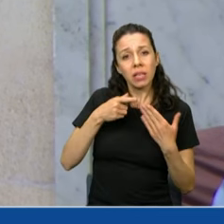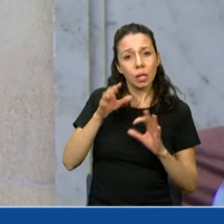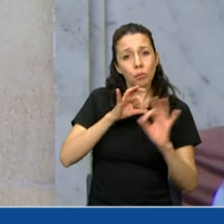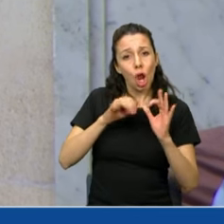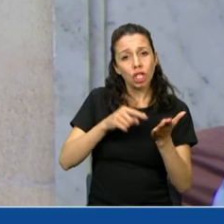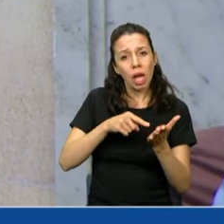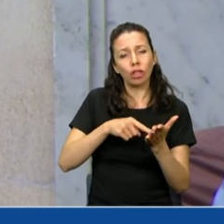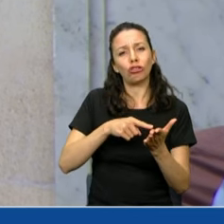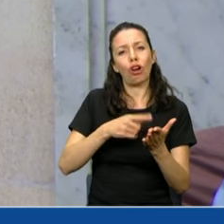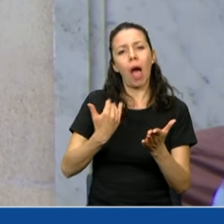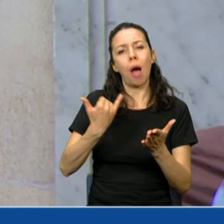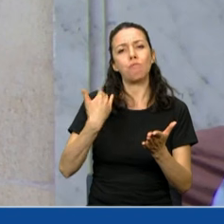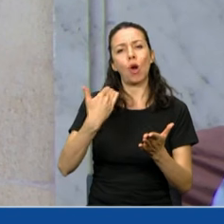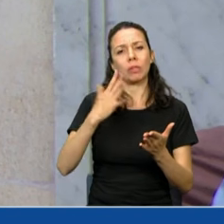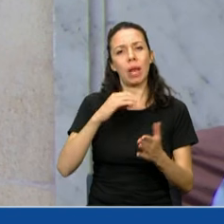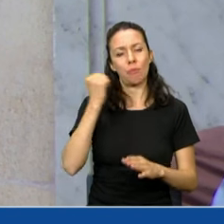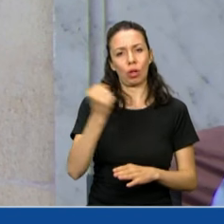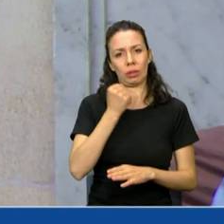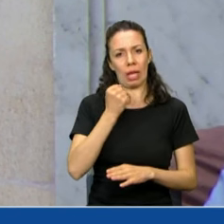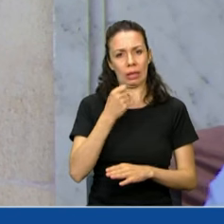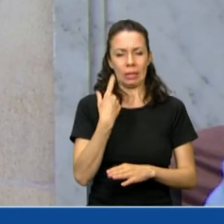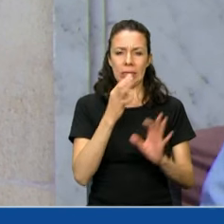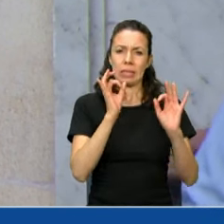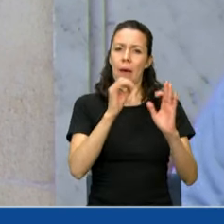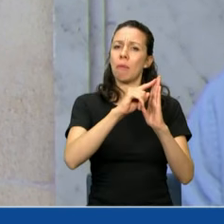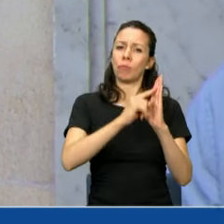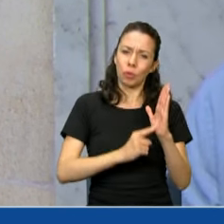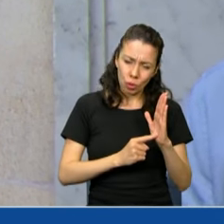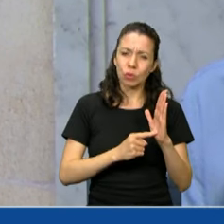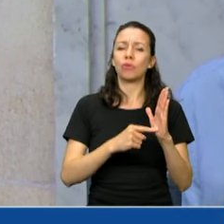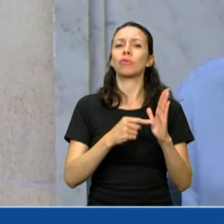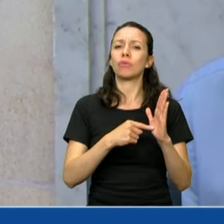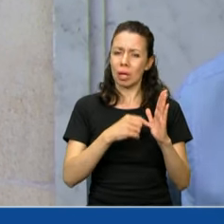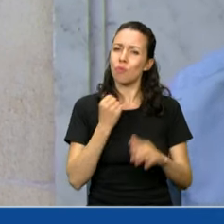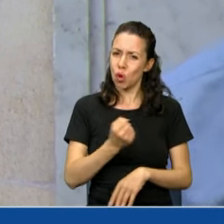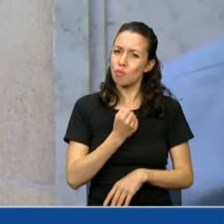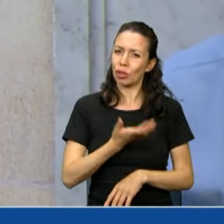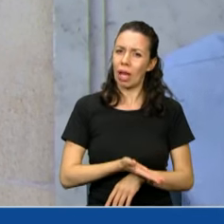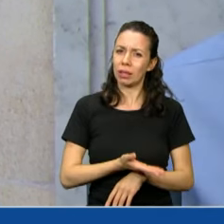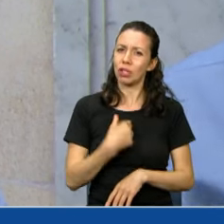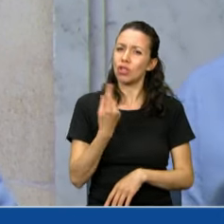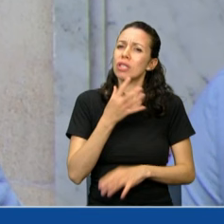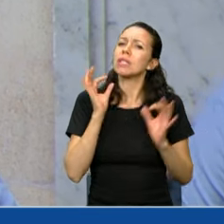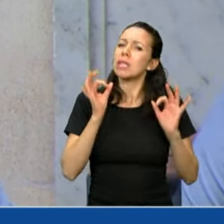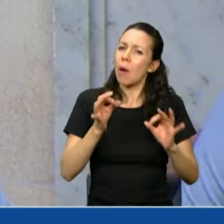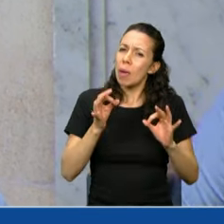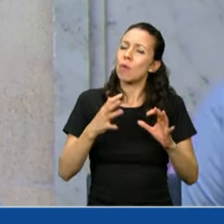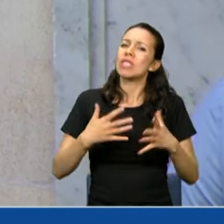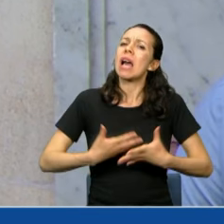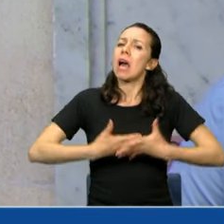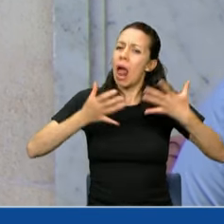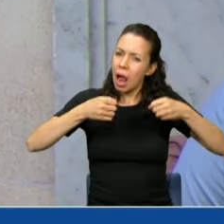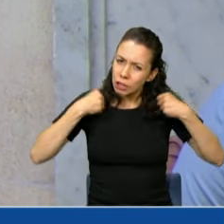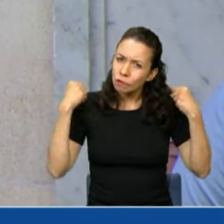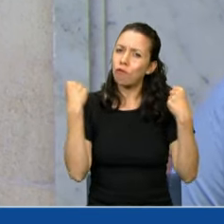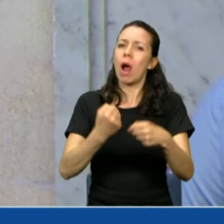importante sabemos que este régimen de promoción también es muy importante sabemos del esfuerzo que va a hacer